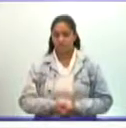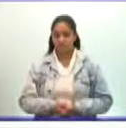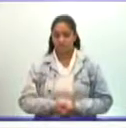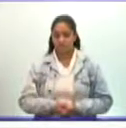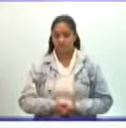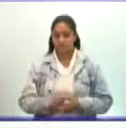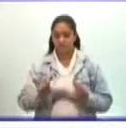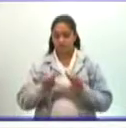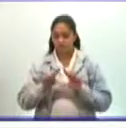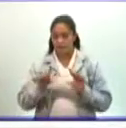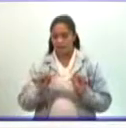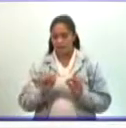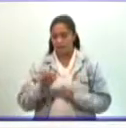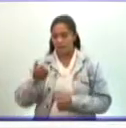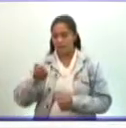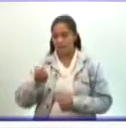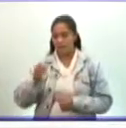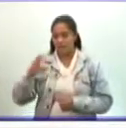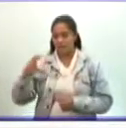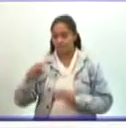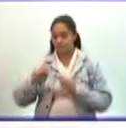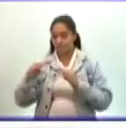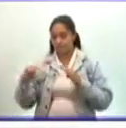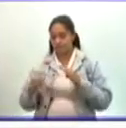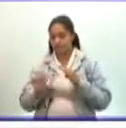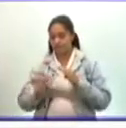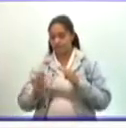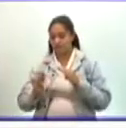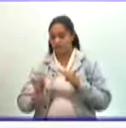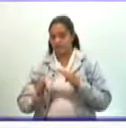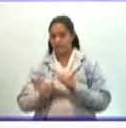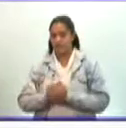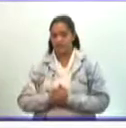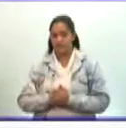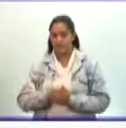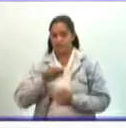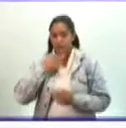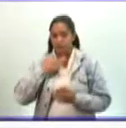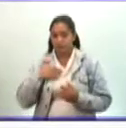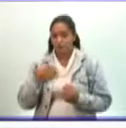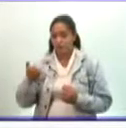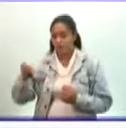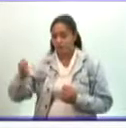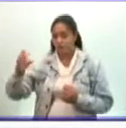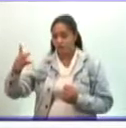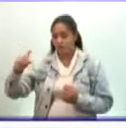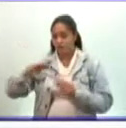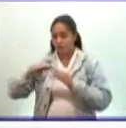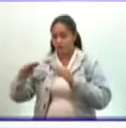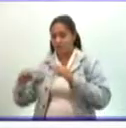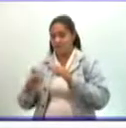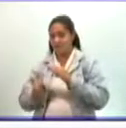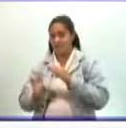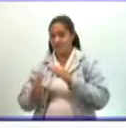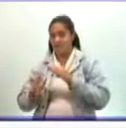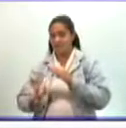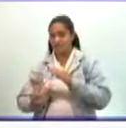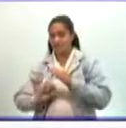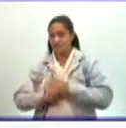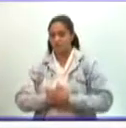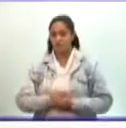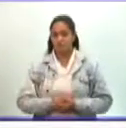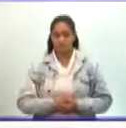proporción es AC es a CB como AD es a X2, aplicando